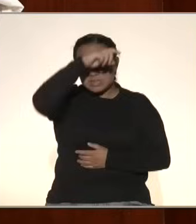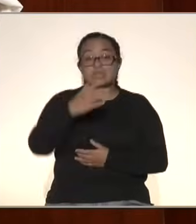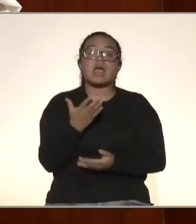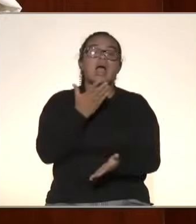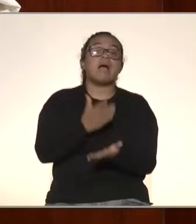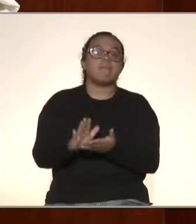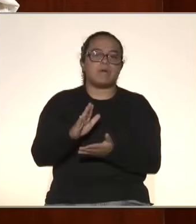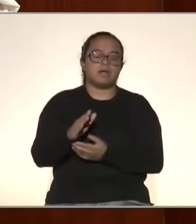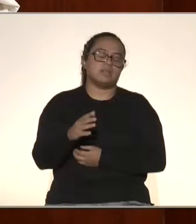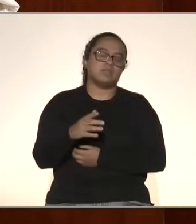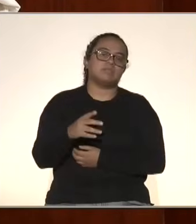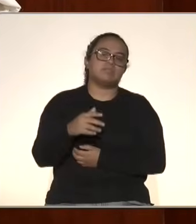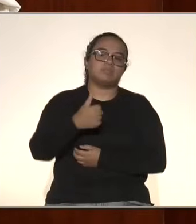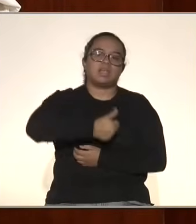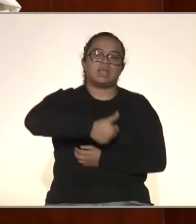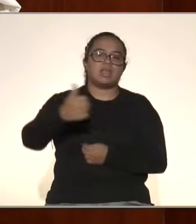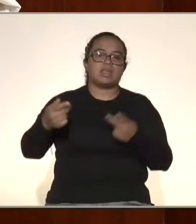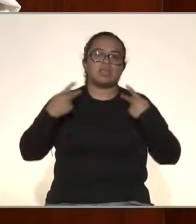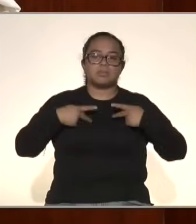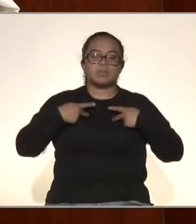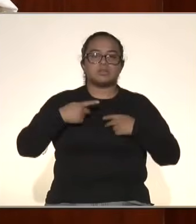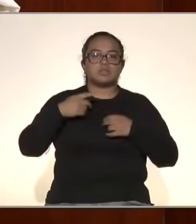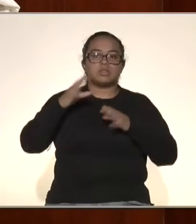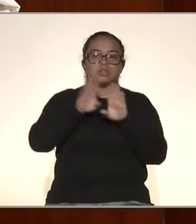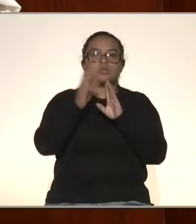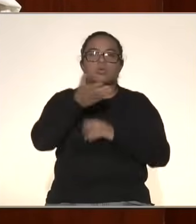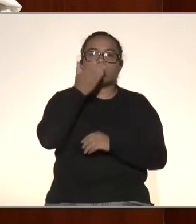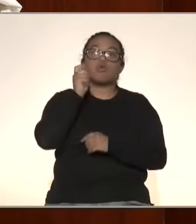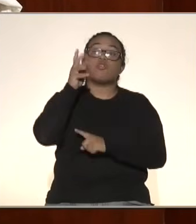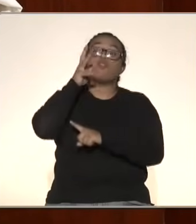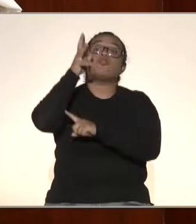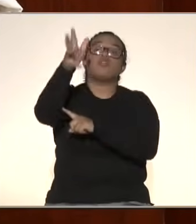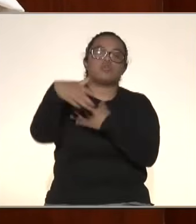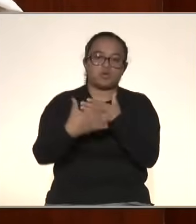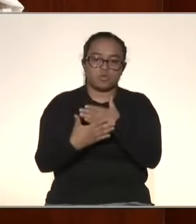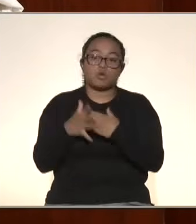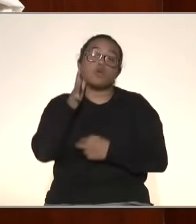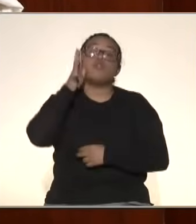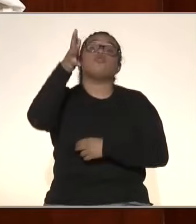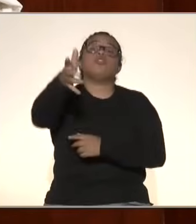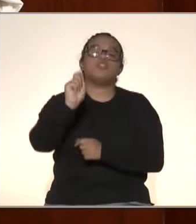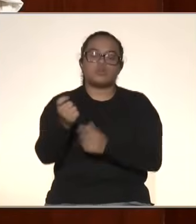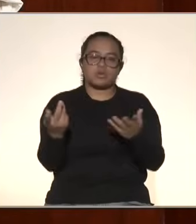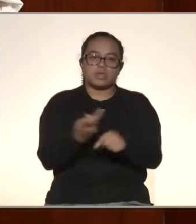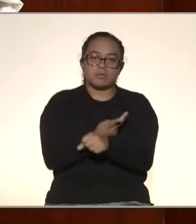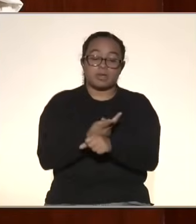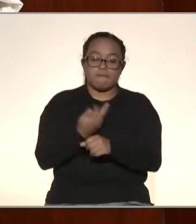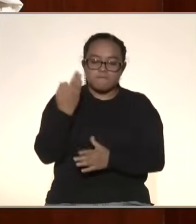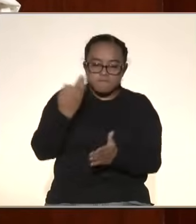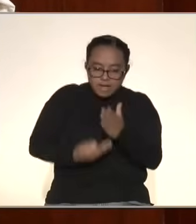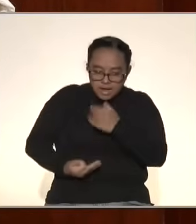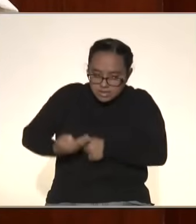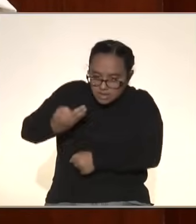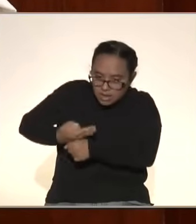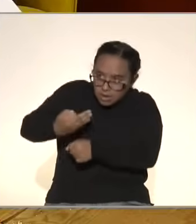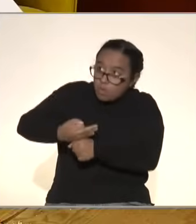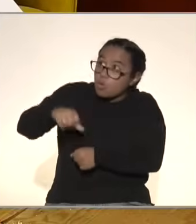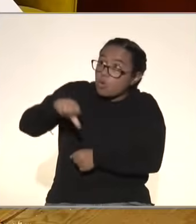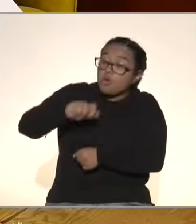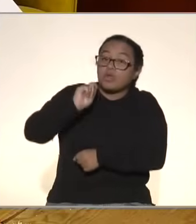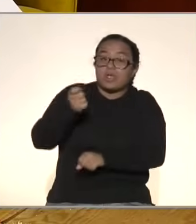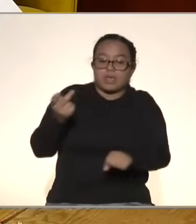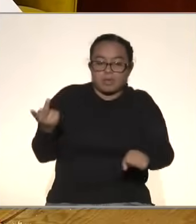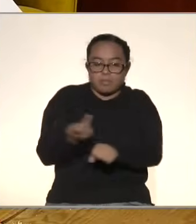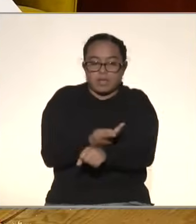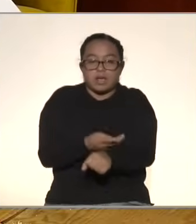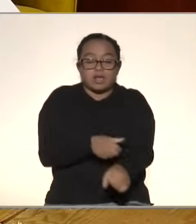muy acostumbrados a vivir en el futuro. Somos las personas del futuro. No estamos viviendo el presente. O sea, estamos tratando